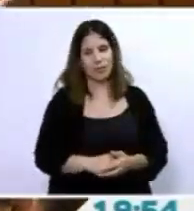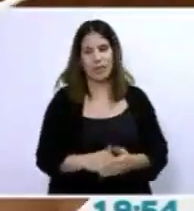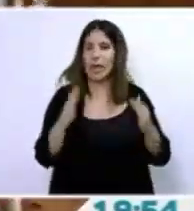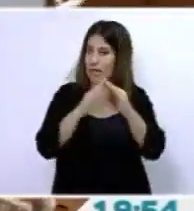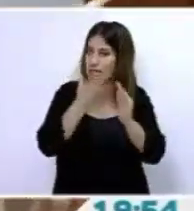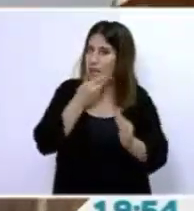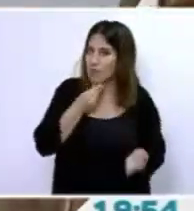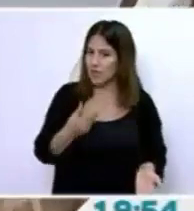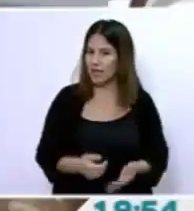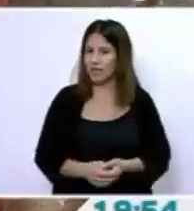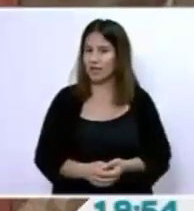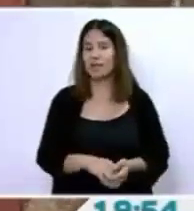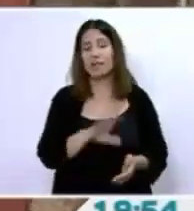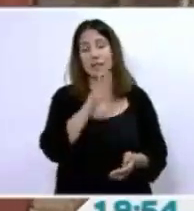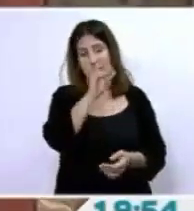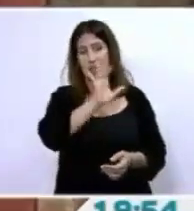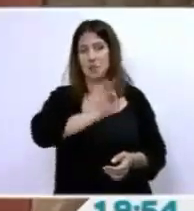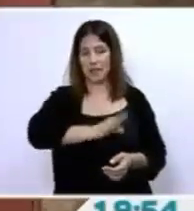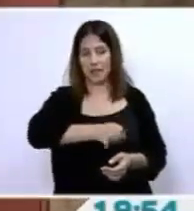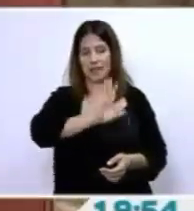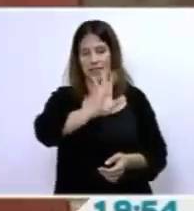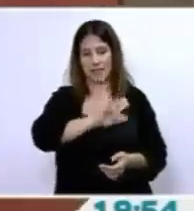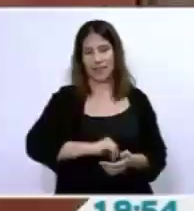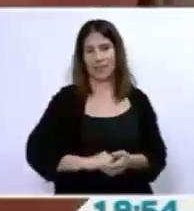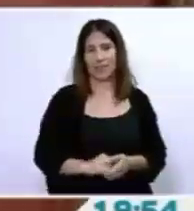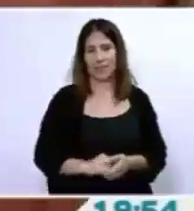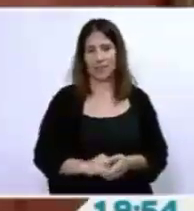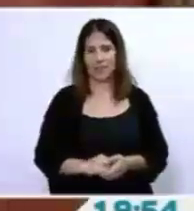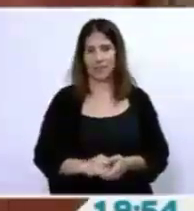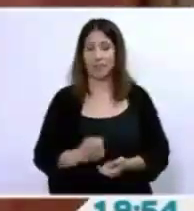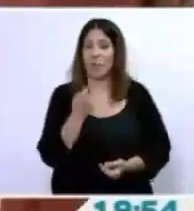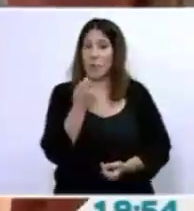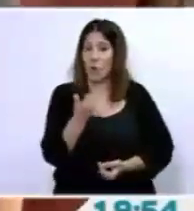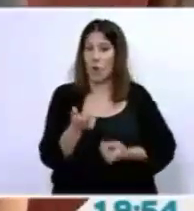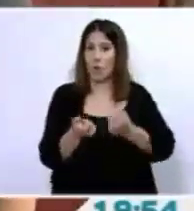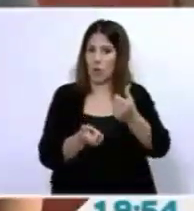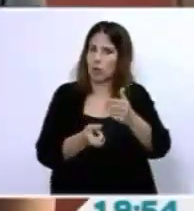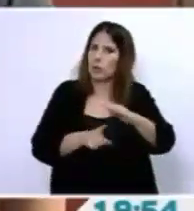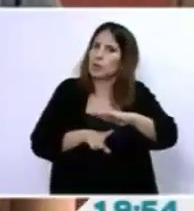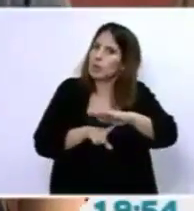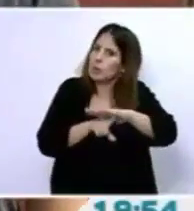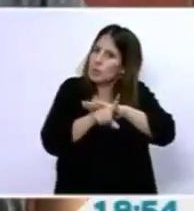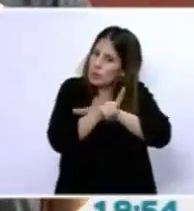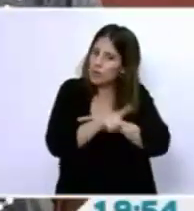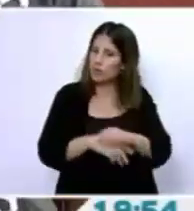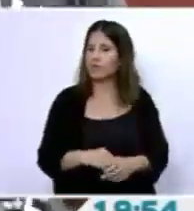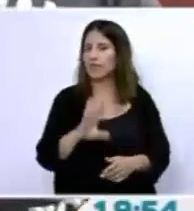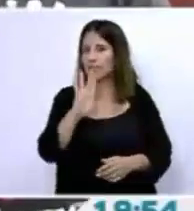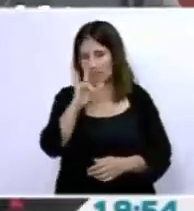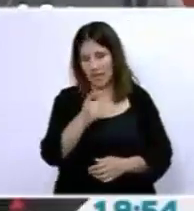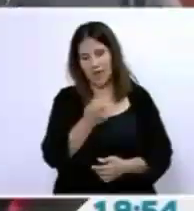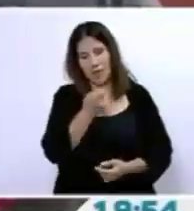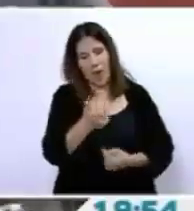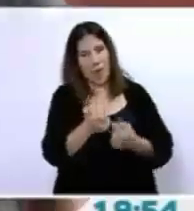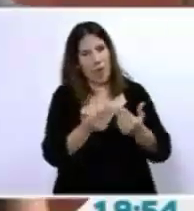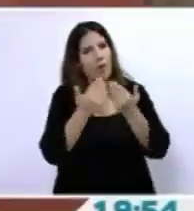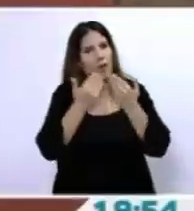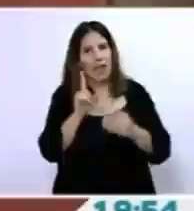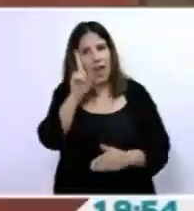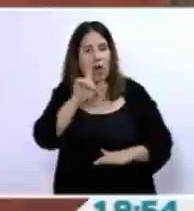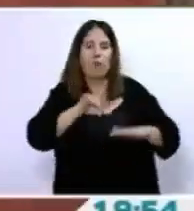Sí, la verdad es que sí. Está quedando muy bonita. ¿Ya poco a poco os vais recuperando? Sí, ya poco a poco, gracias a Dios, nos vamos